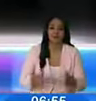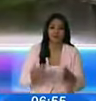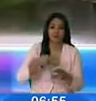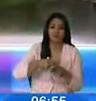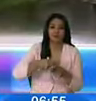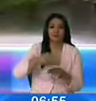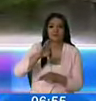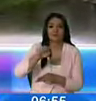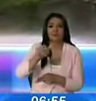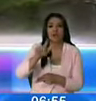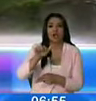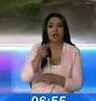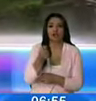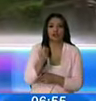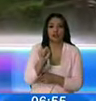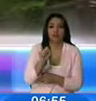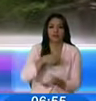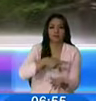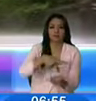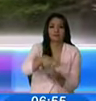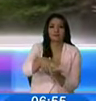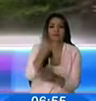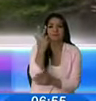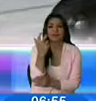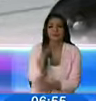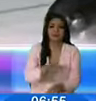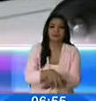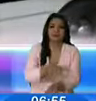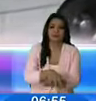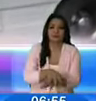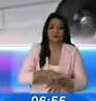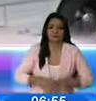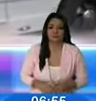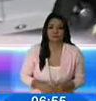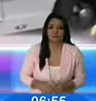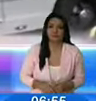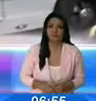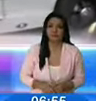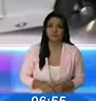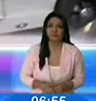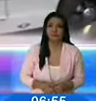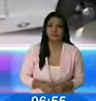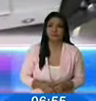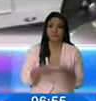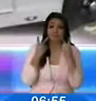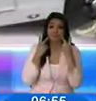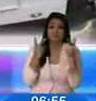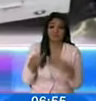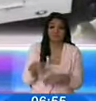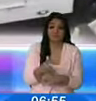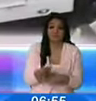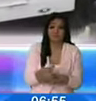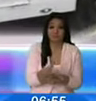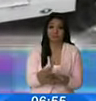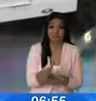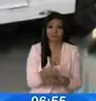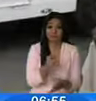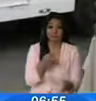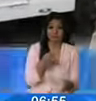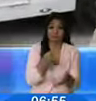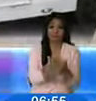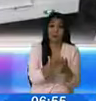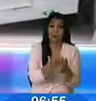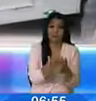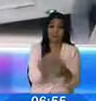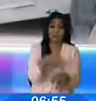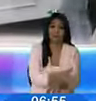la altura del kilómetro 13 del cantón Machala. Se produce un accidente de tránsito, una pérdida de pista con un estrellamiento, producto de